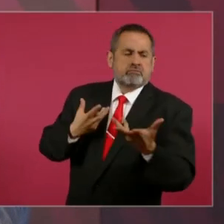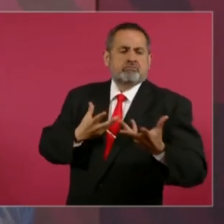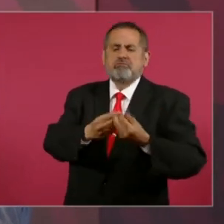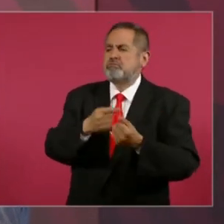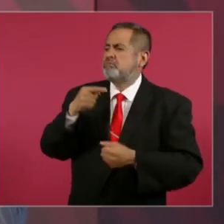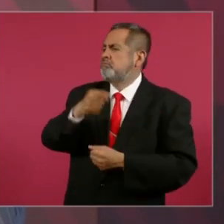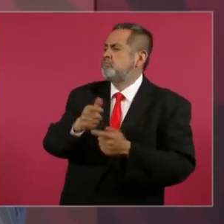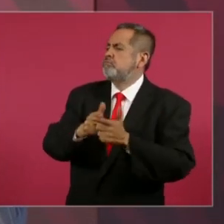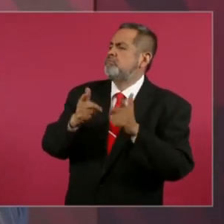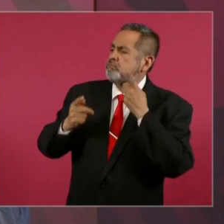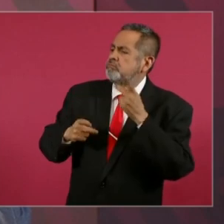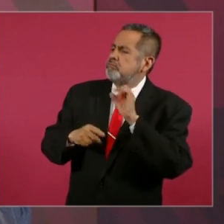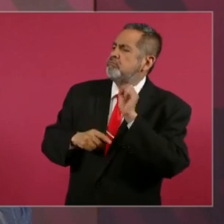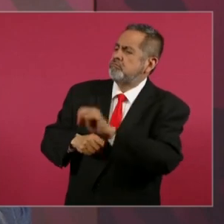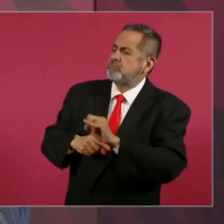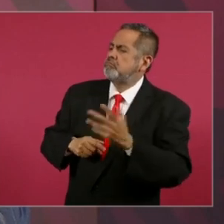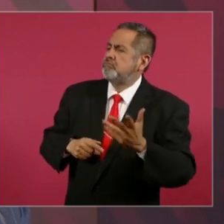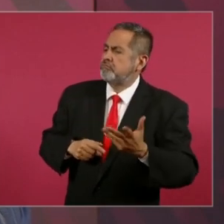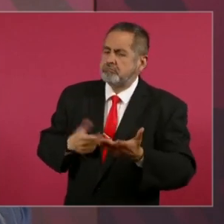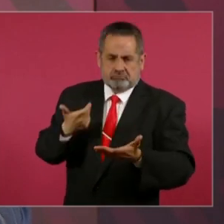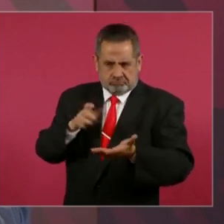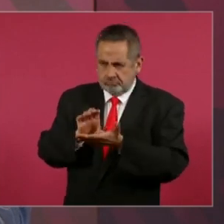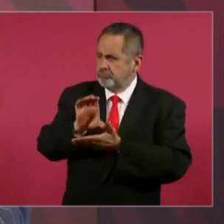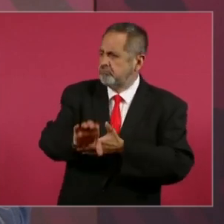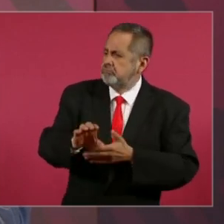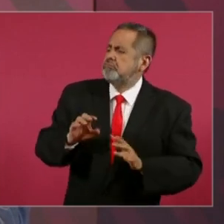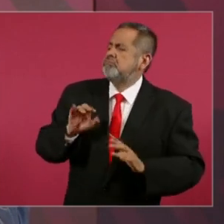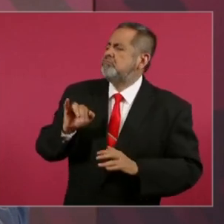Y si van a aportar,